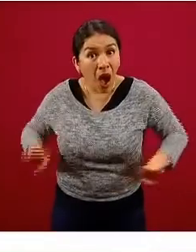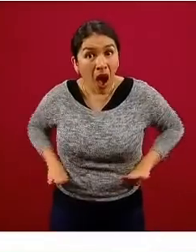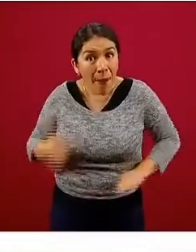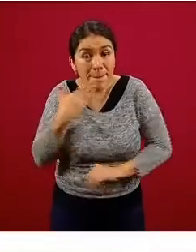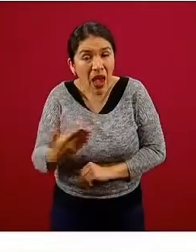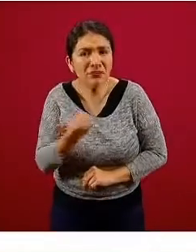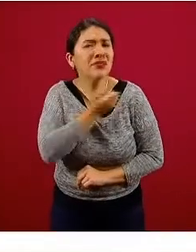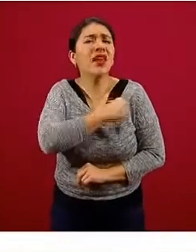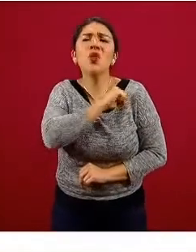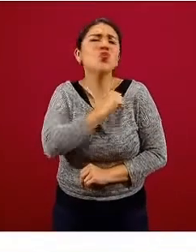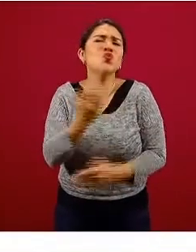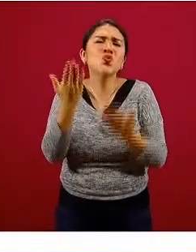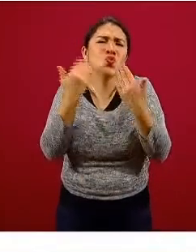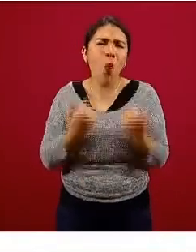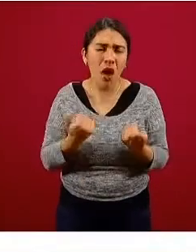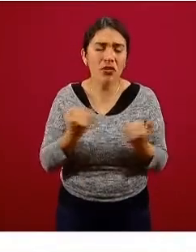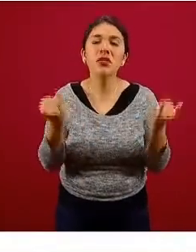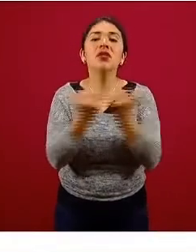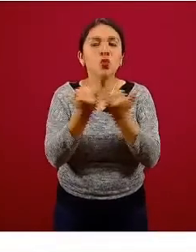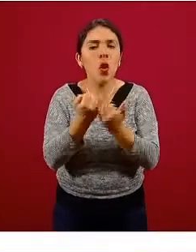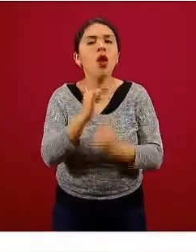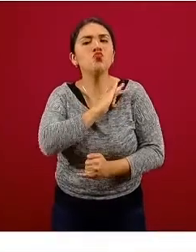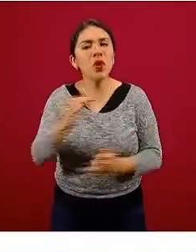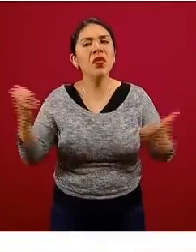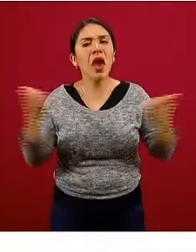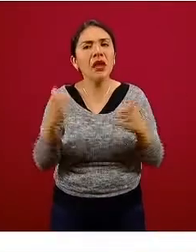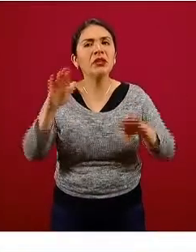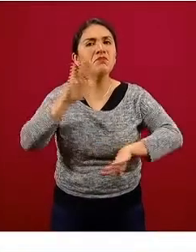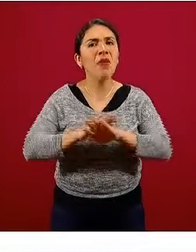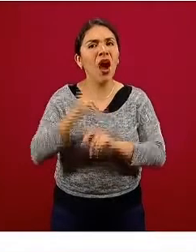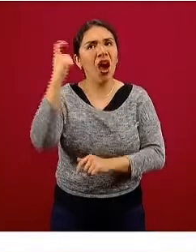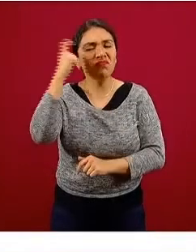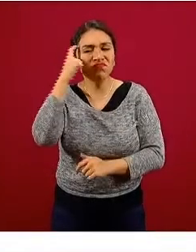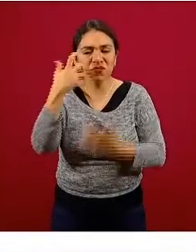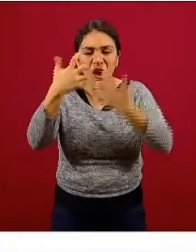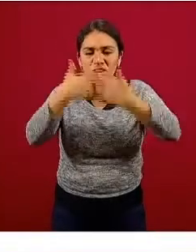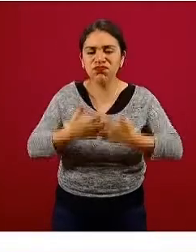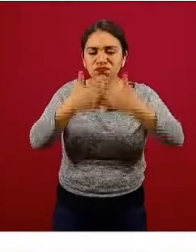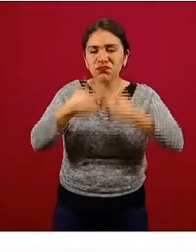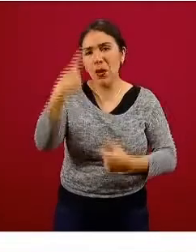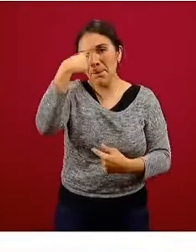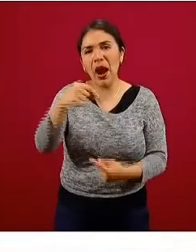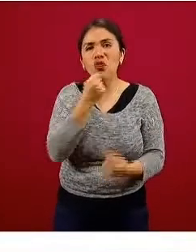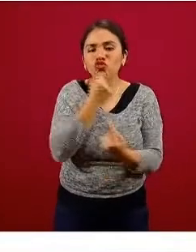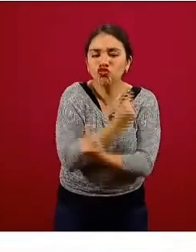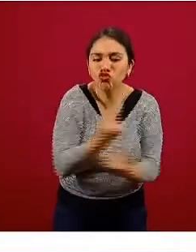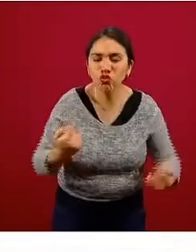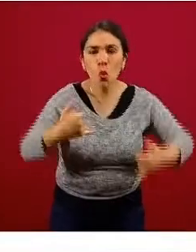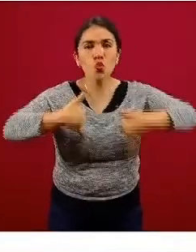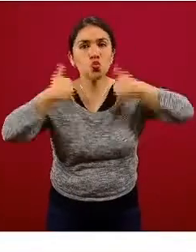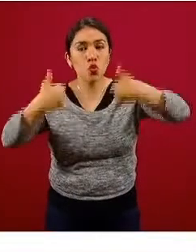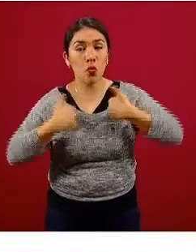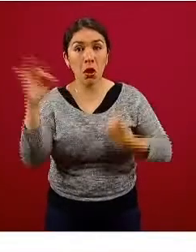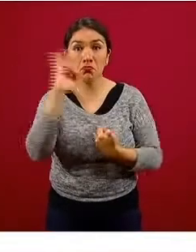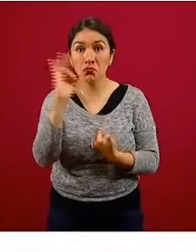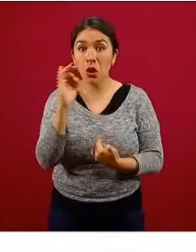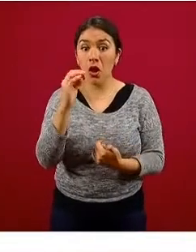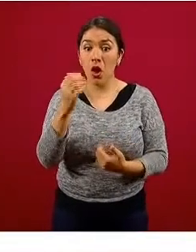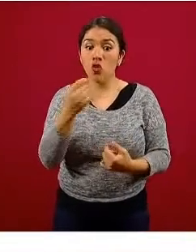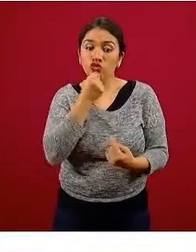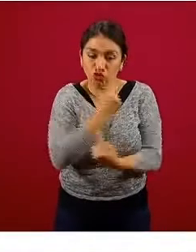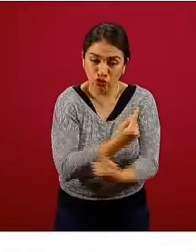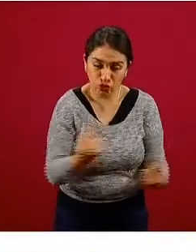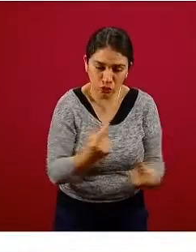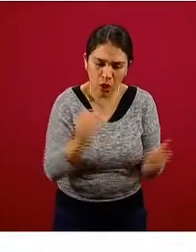salud. Y también del desarrollo de capacidades de niños y adolescentes. Una alimentación adecuada en los